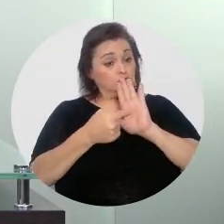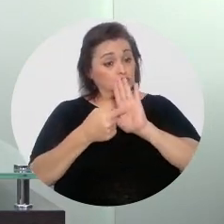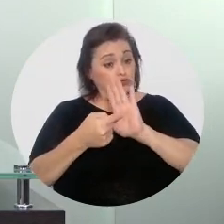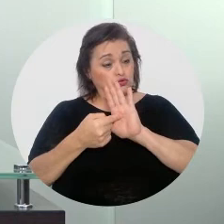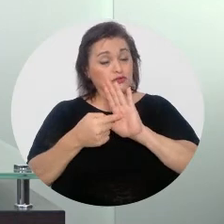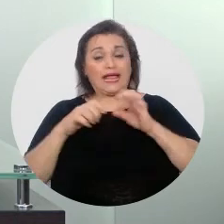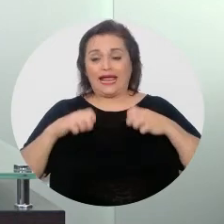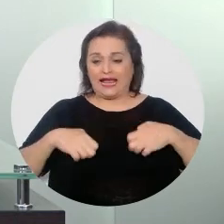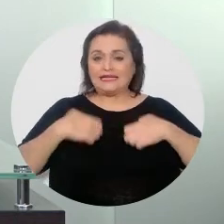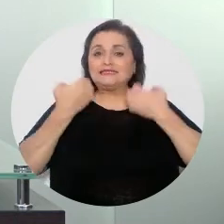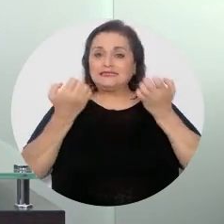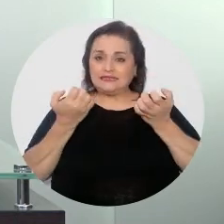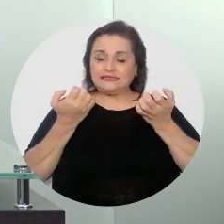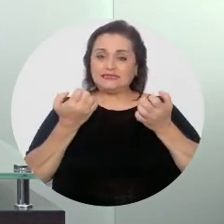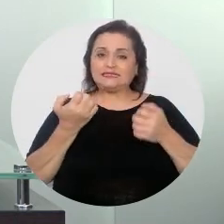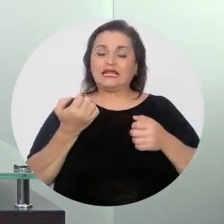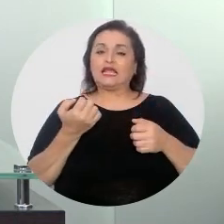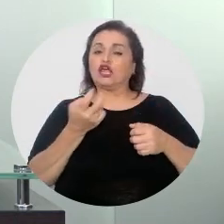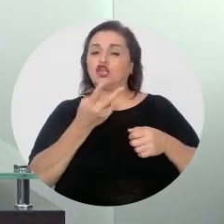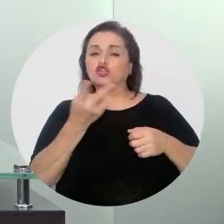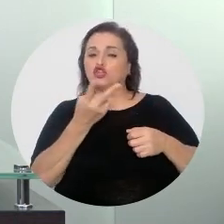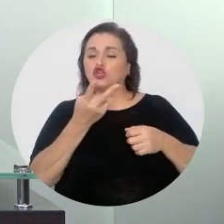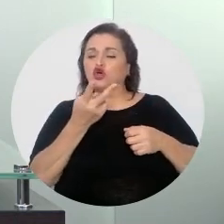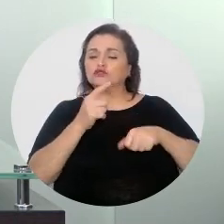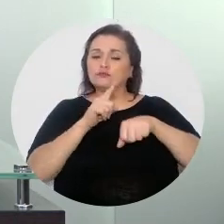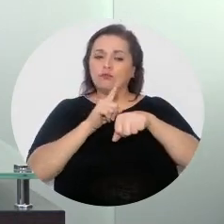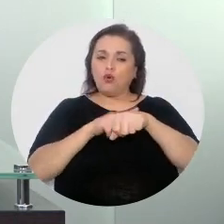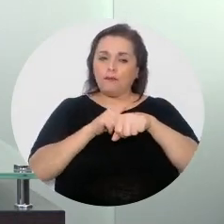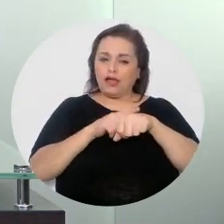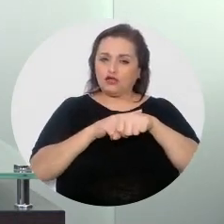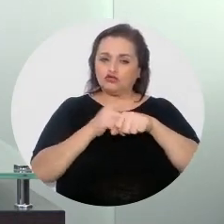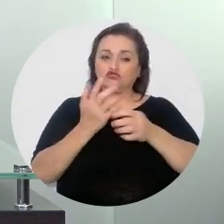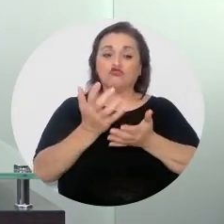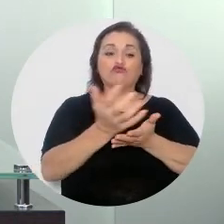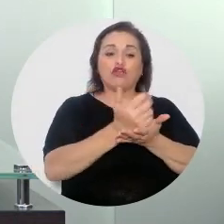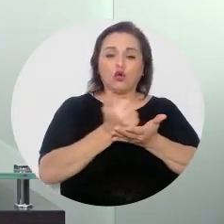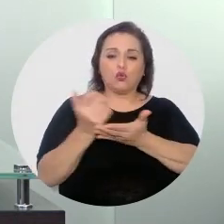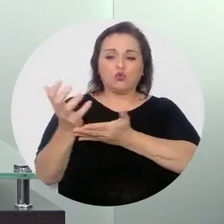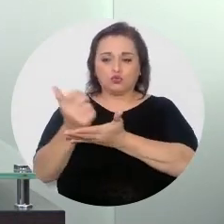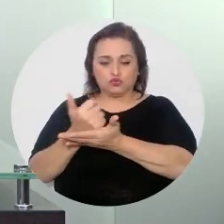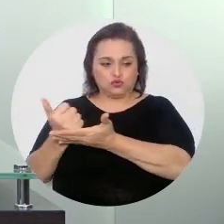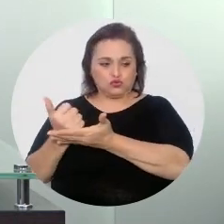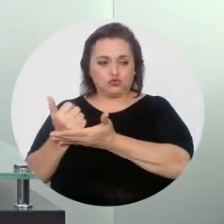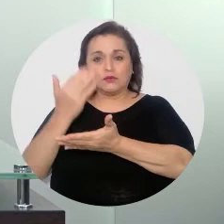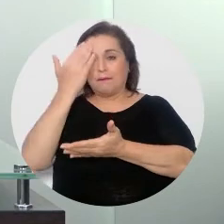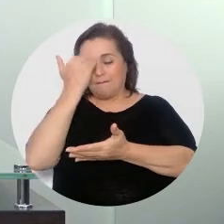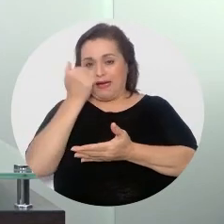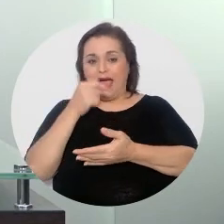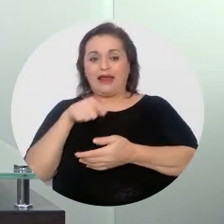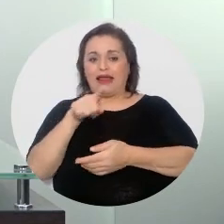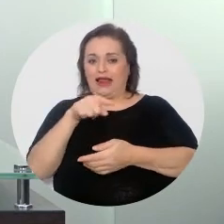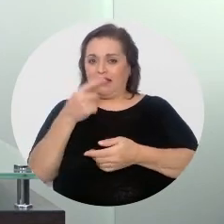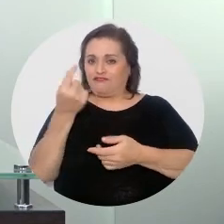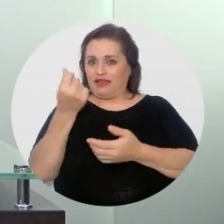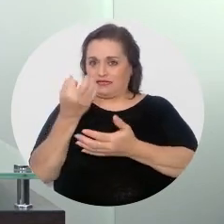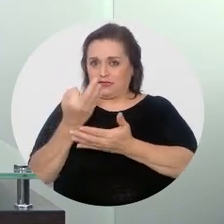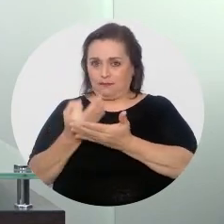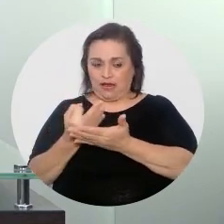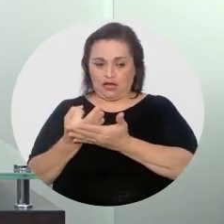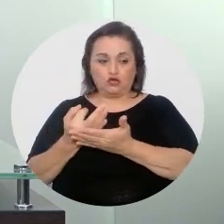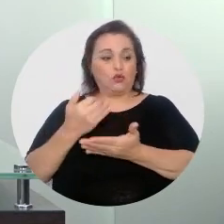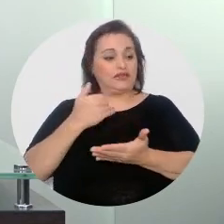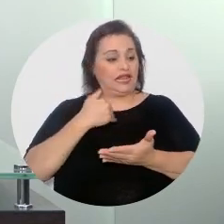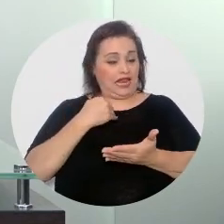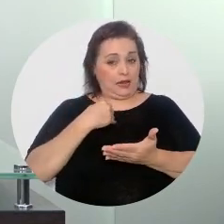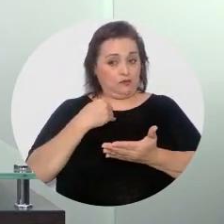así. Porque existen dos fuentes de recursos para las agrupaciones políticas. Tenemos